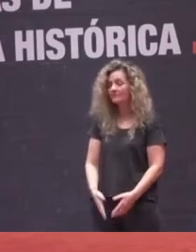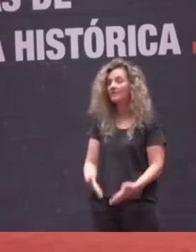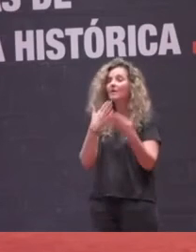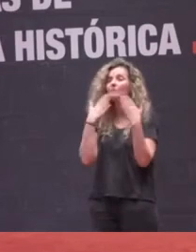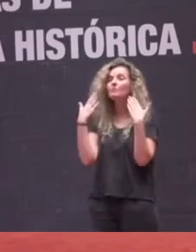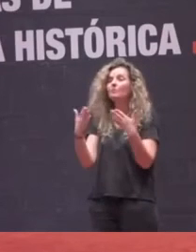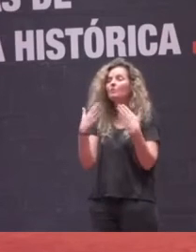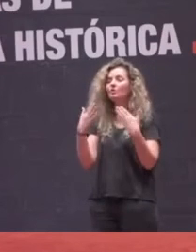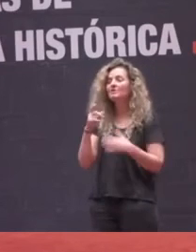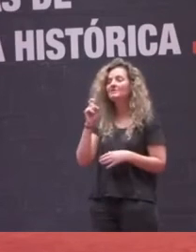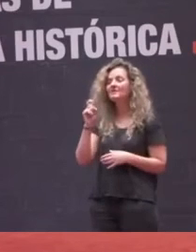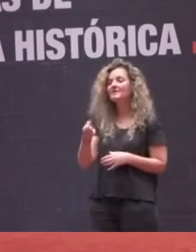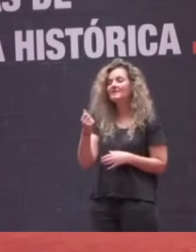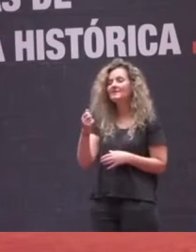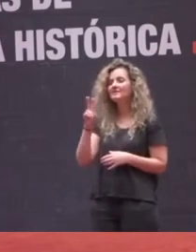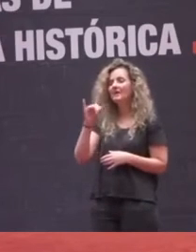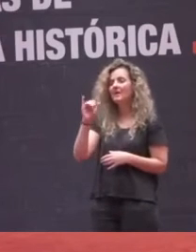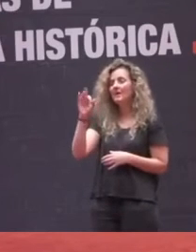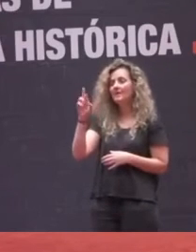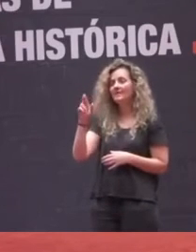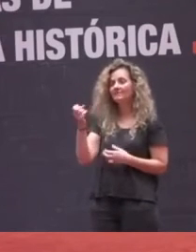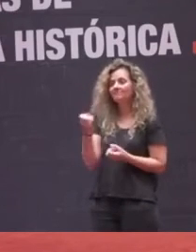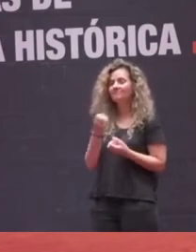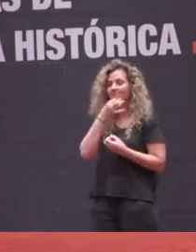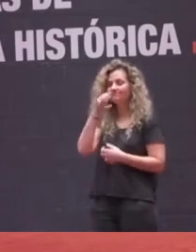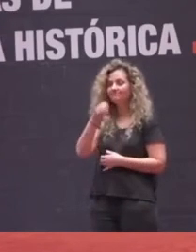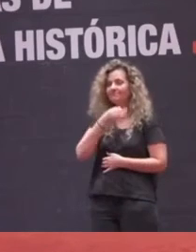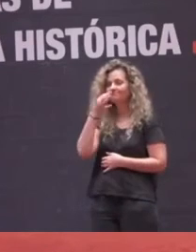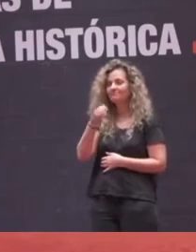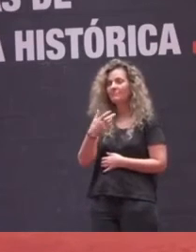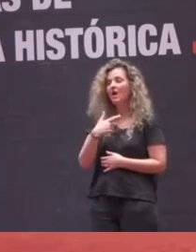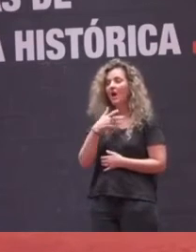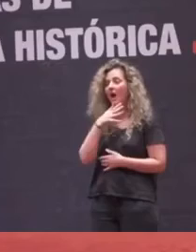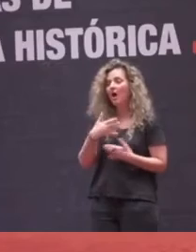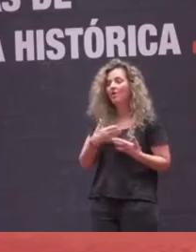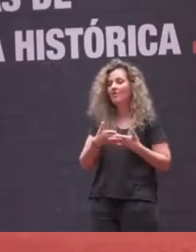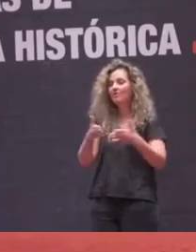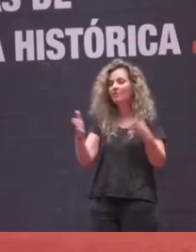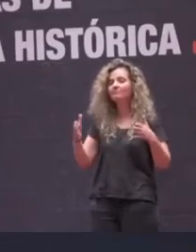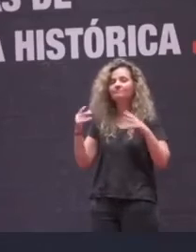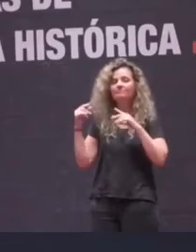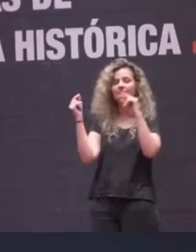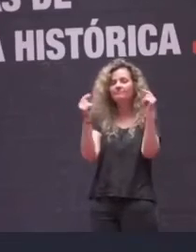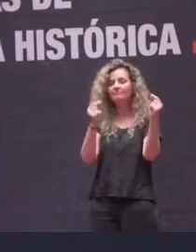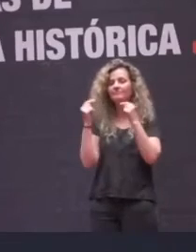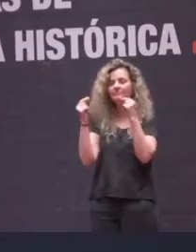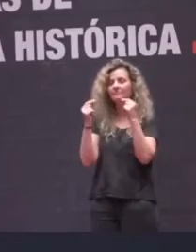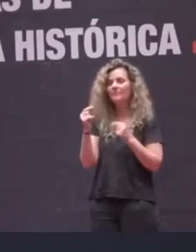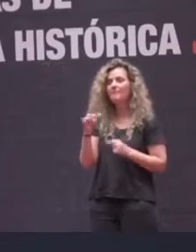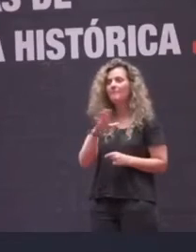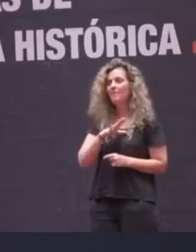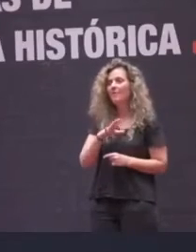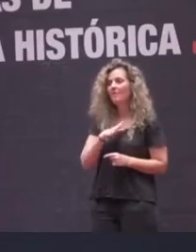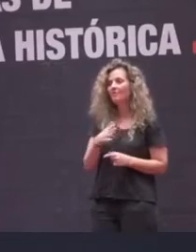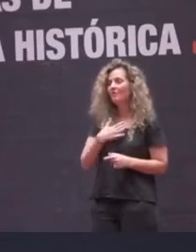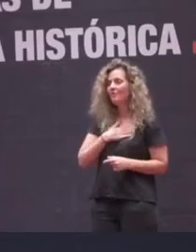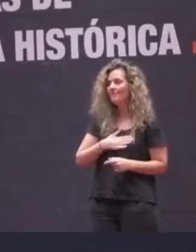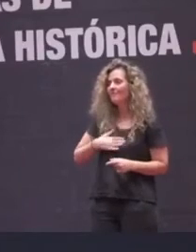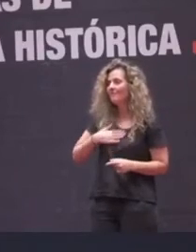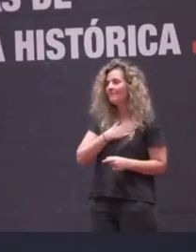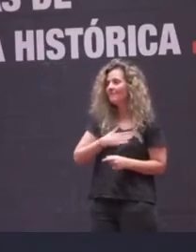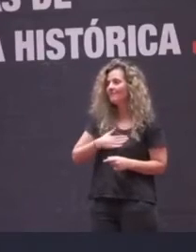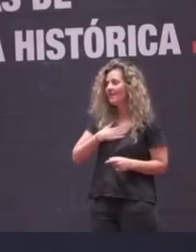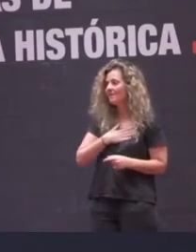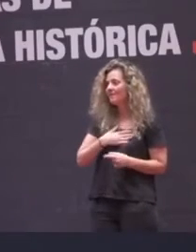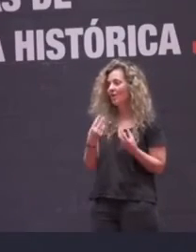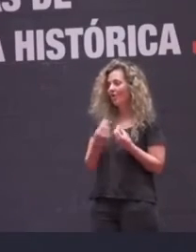Moitísimas grazas, Xavier, pola túa chega. Imos agora abrir o coloquio, o que sí, xa que temos o prazer de contar